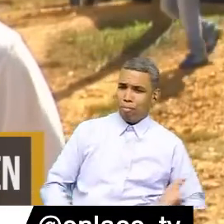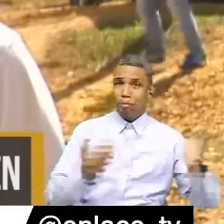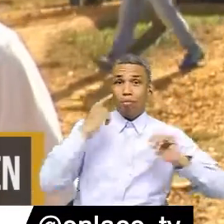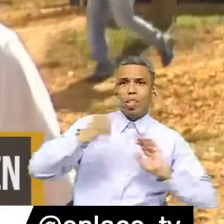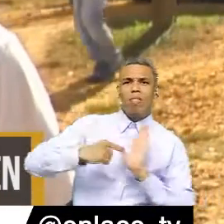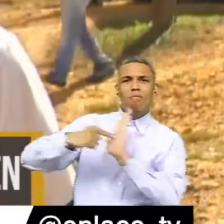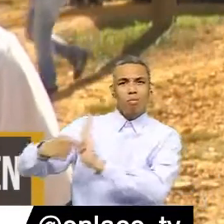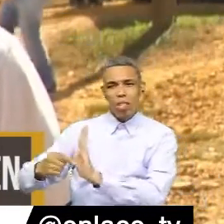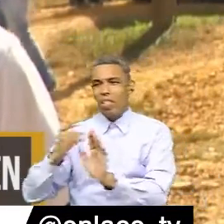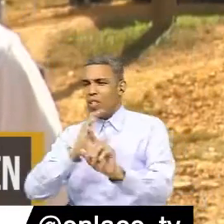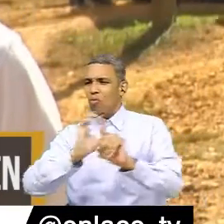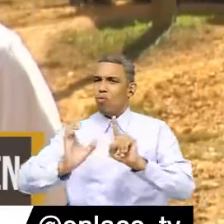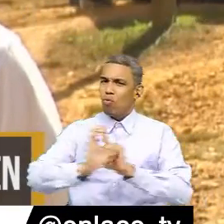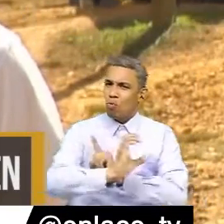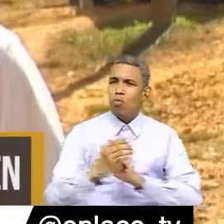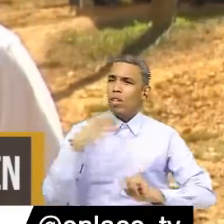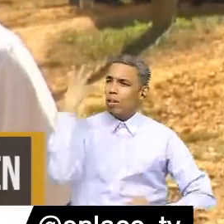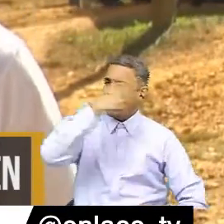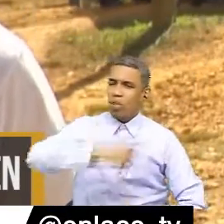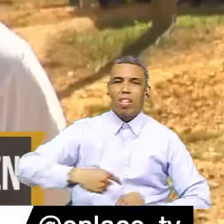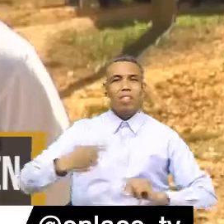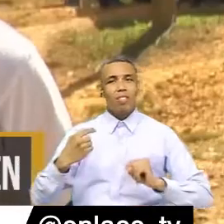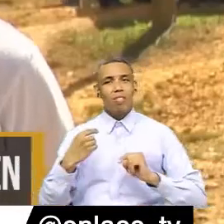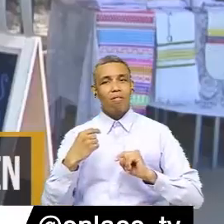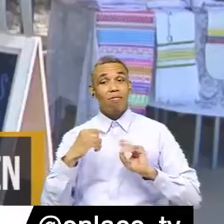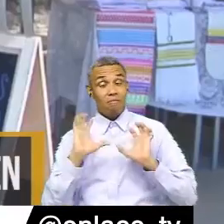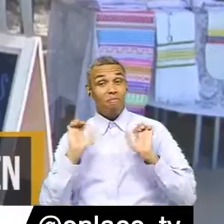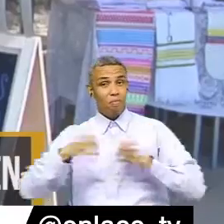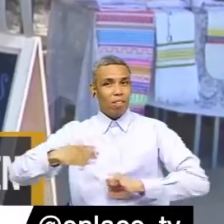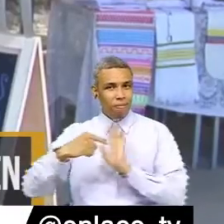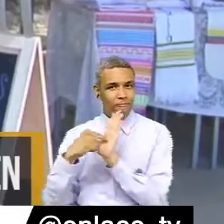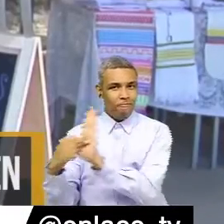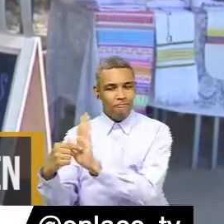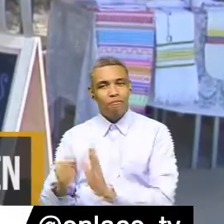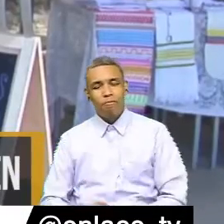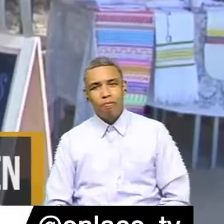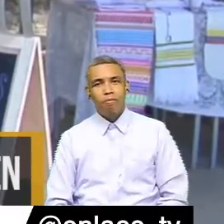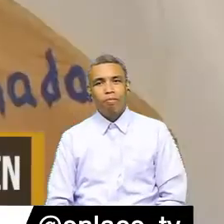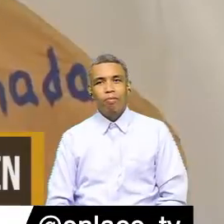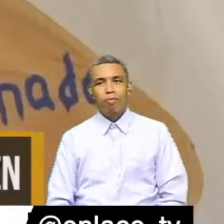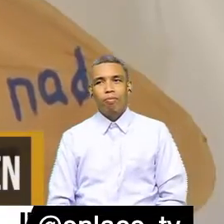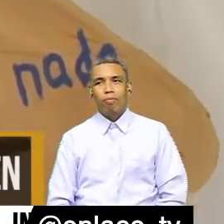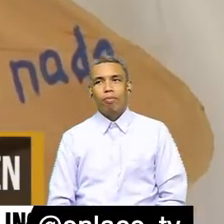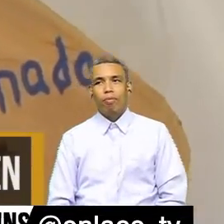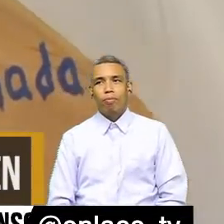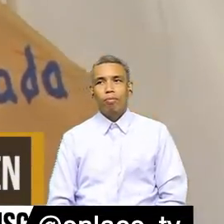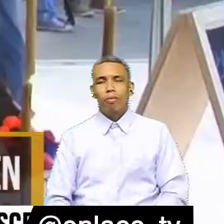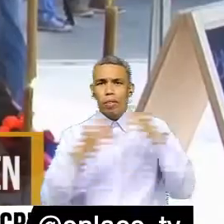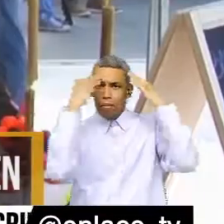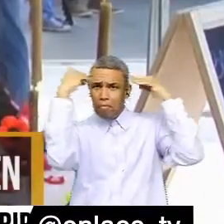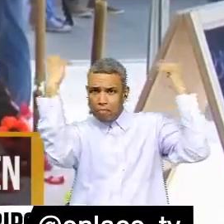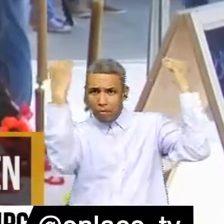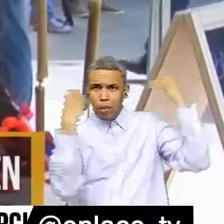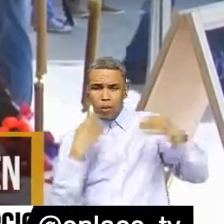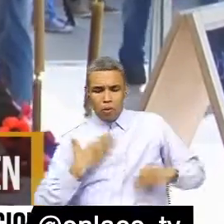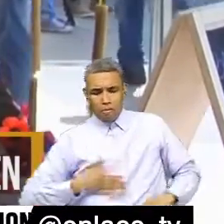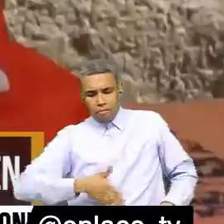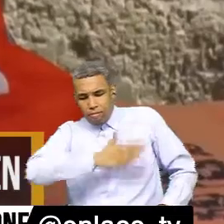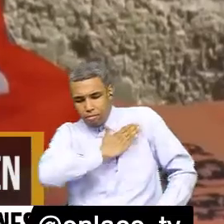nuestra capacidad que tenemos ante los visitantes los ponchos sombreros cuadros y bolsos